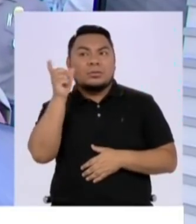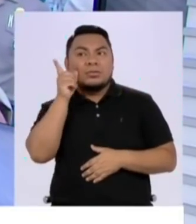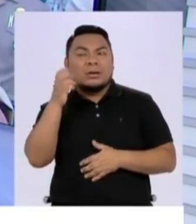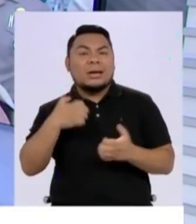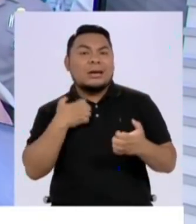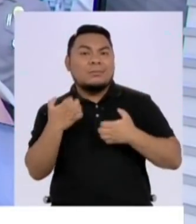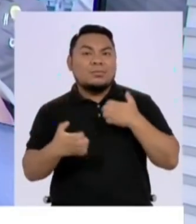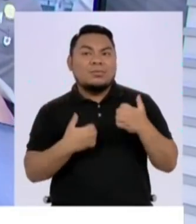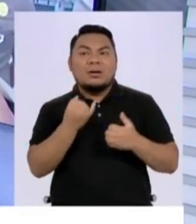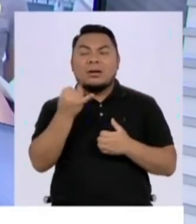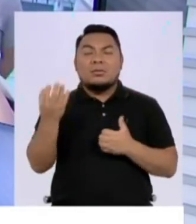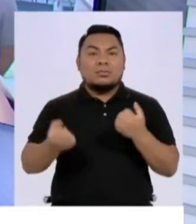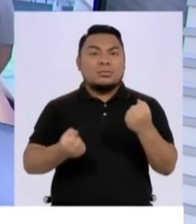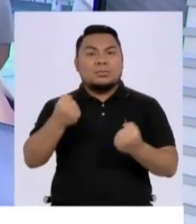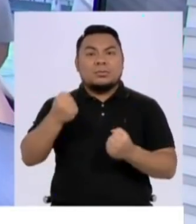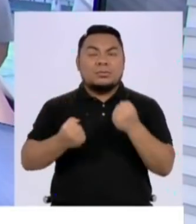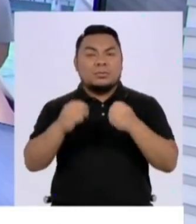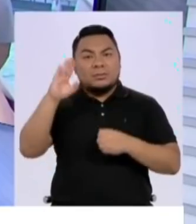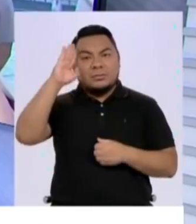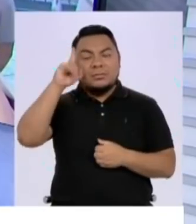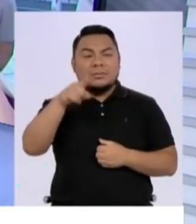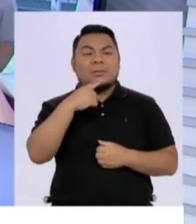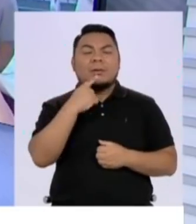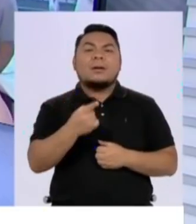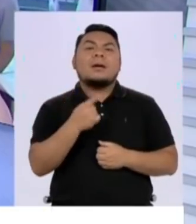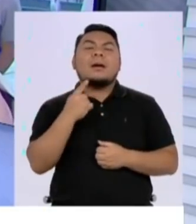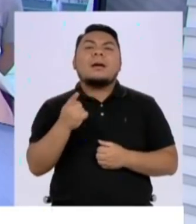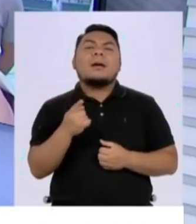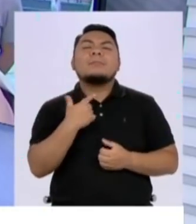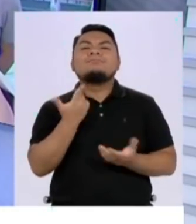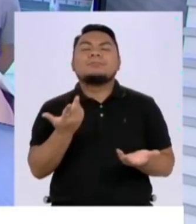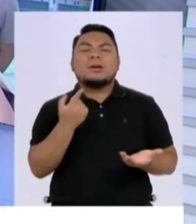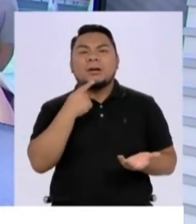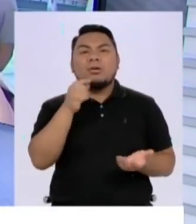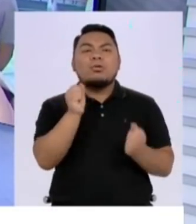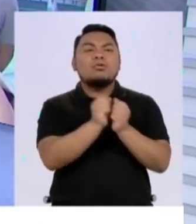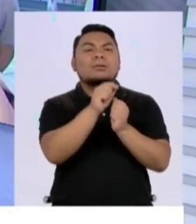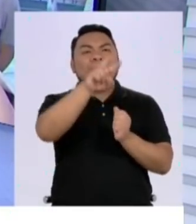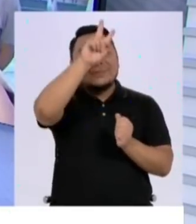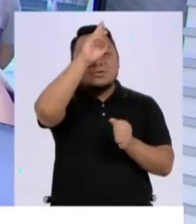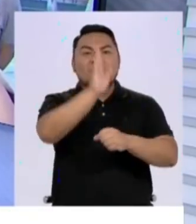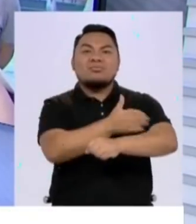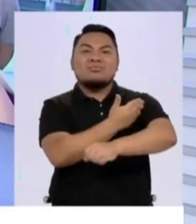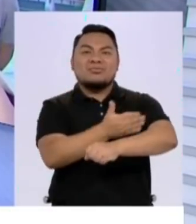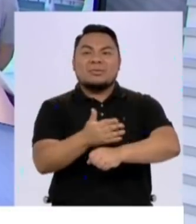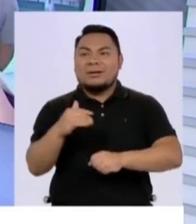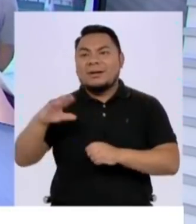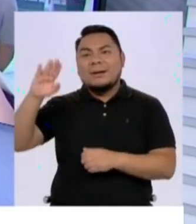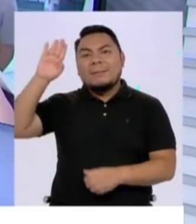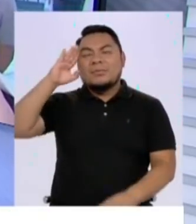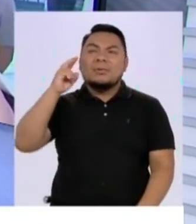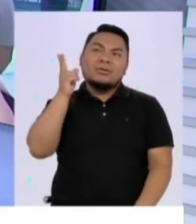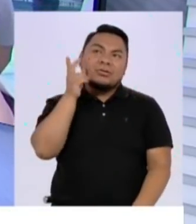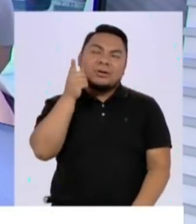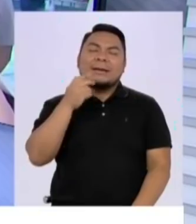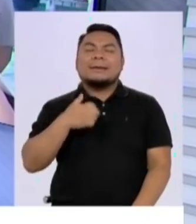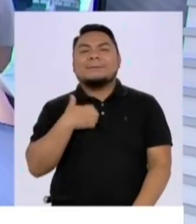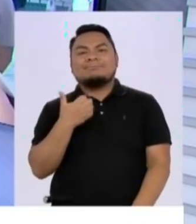emoción algunos patrulleros, incluso con el Contigo Perú, se unían, digamos, mientras que de las casas y edificios, en fin, la